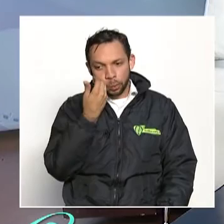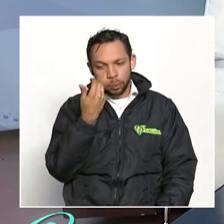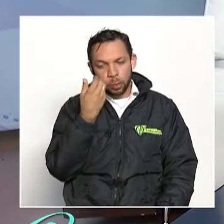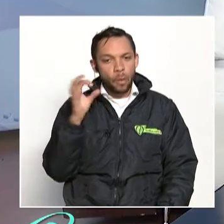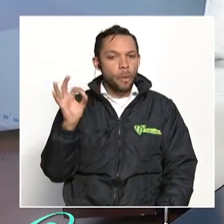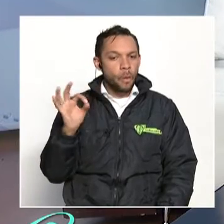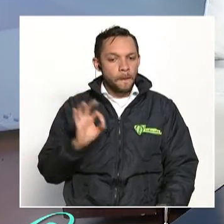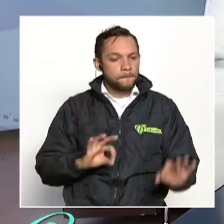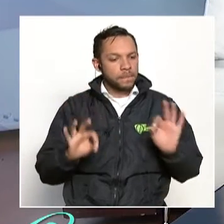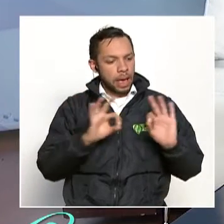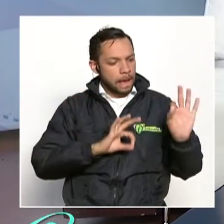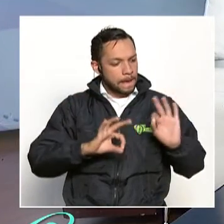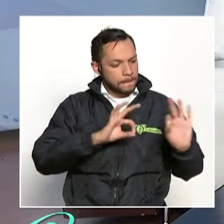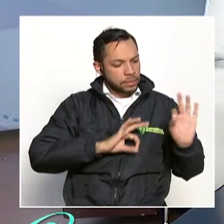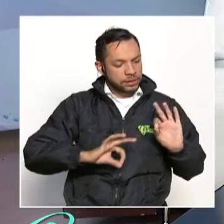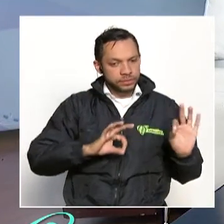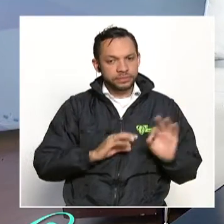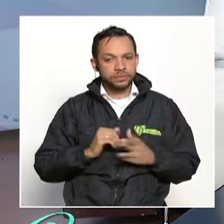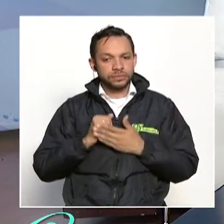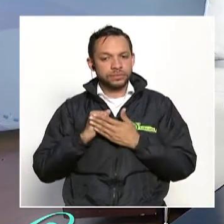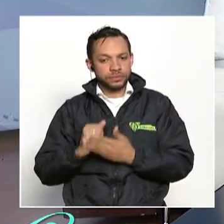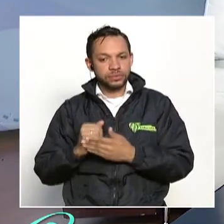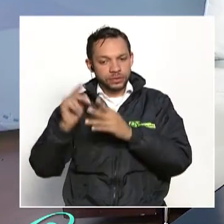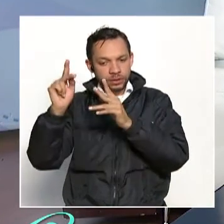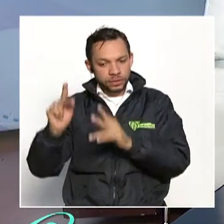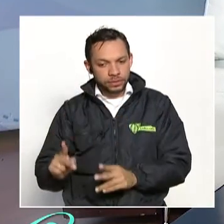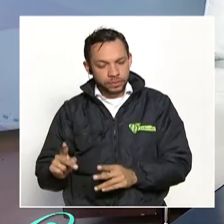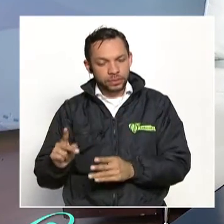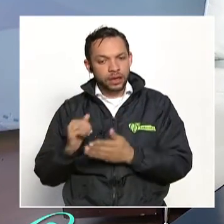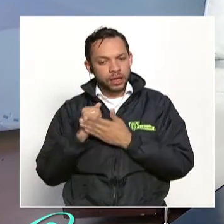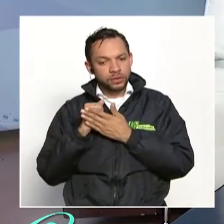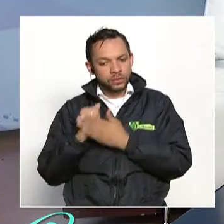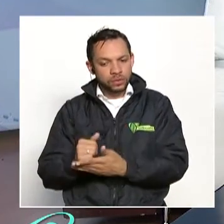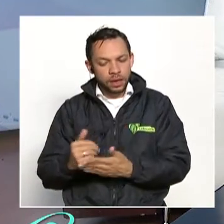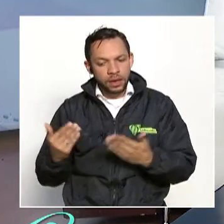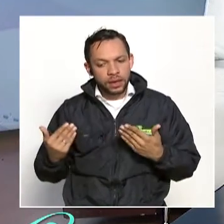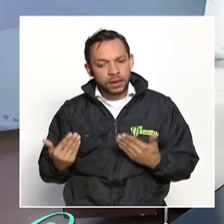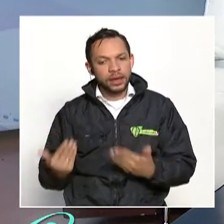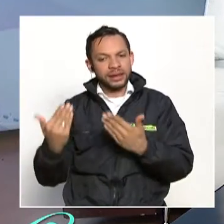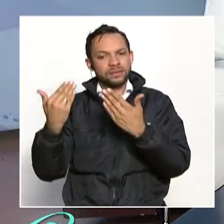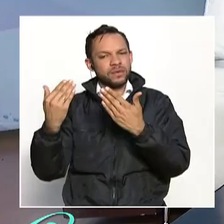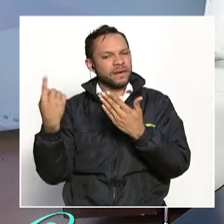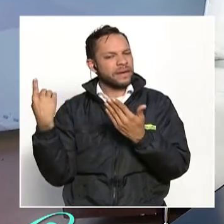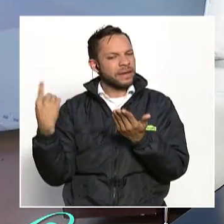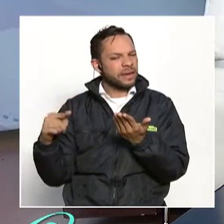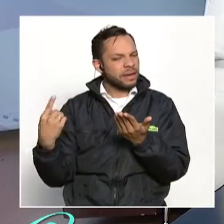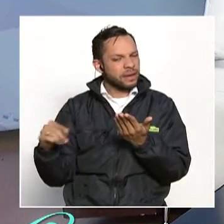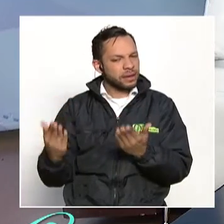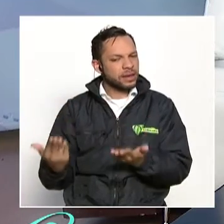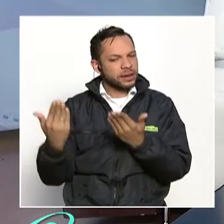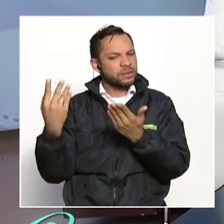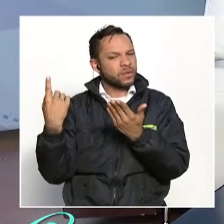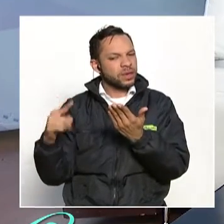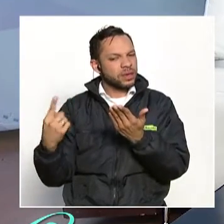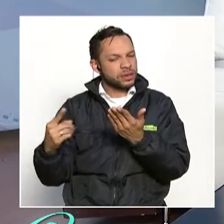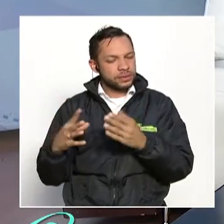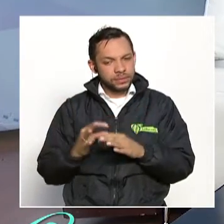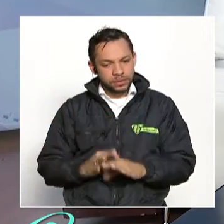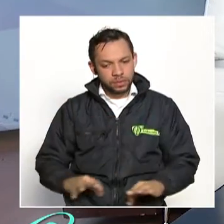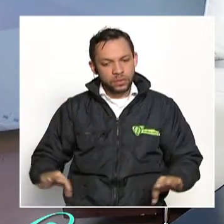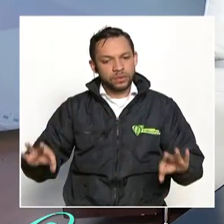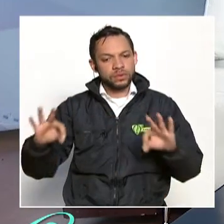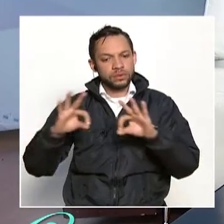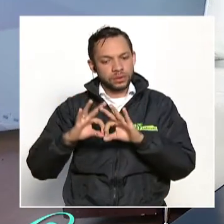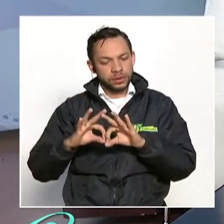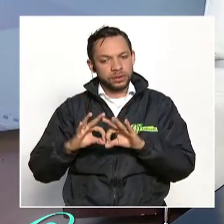la prevención, esta ayuda terapéutica, ¿qué beneficios le podría dar? A ver, lo más importante, pienso yo, es